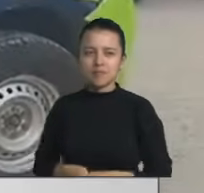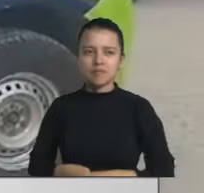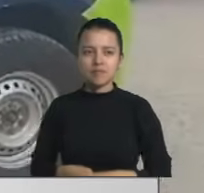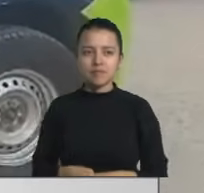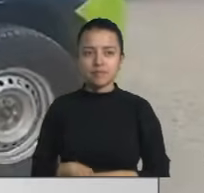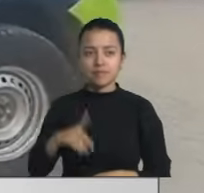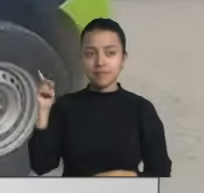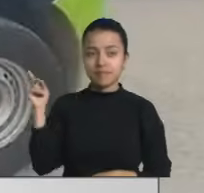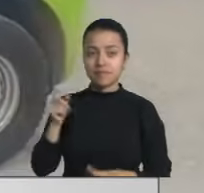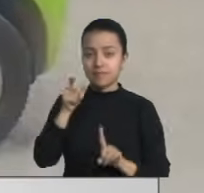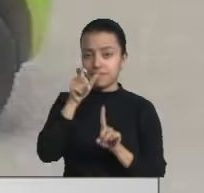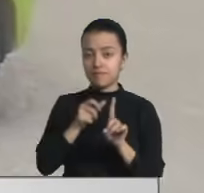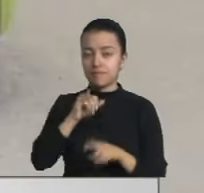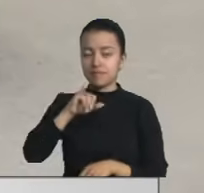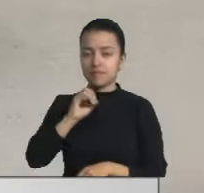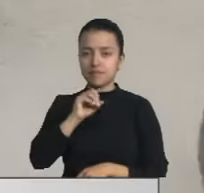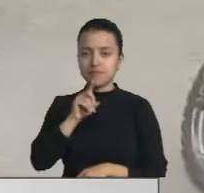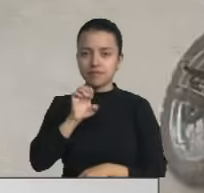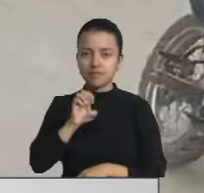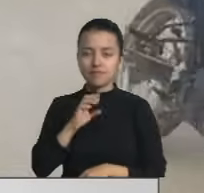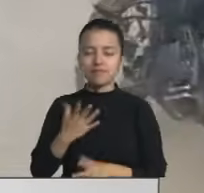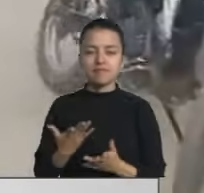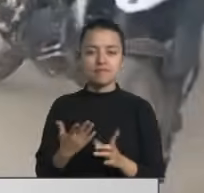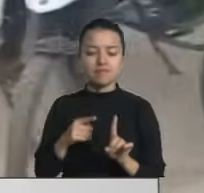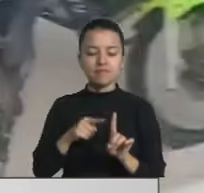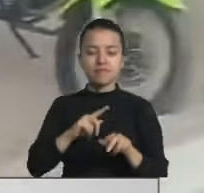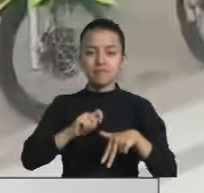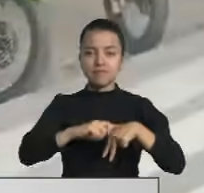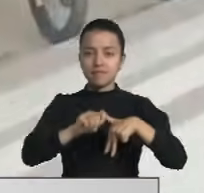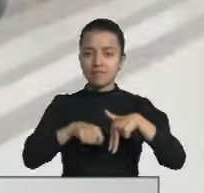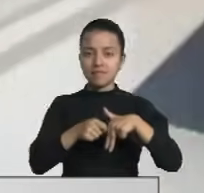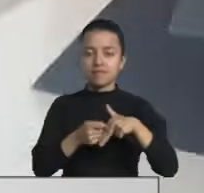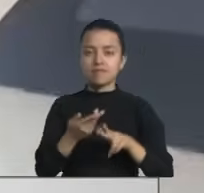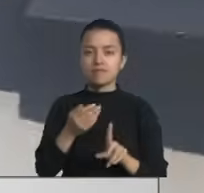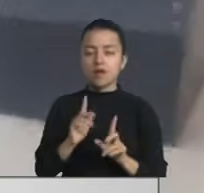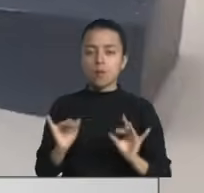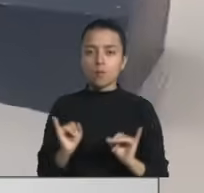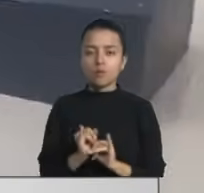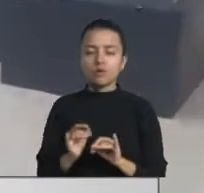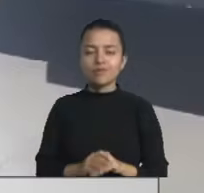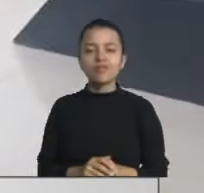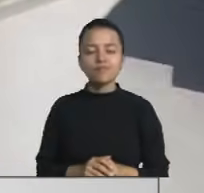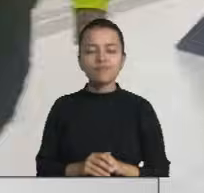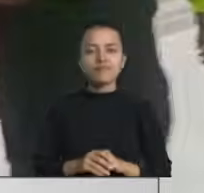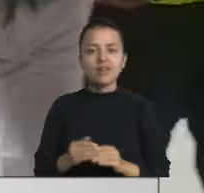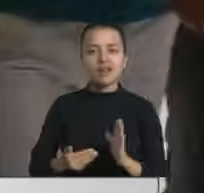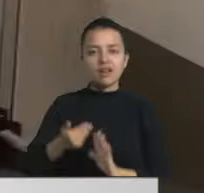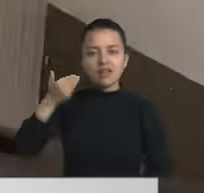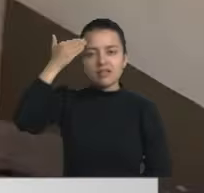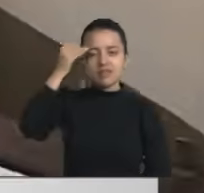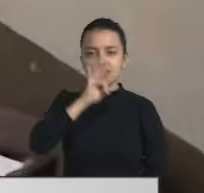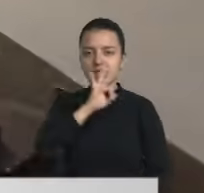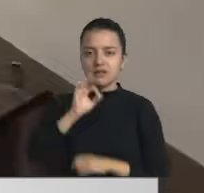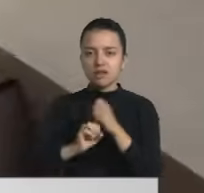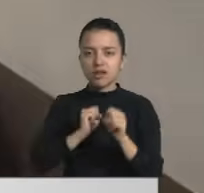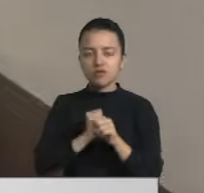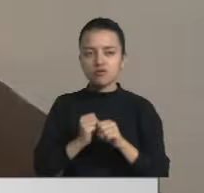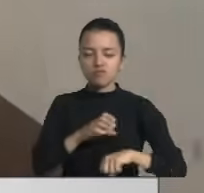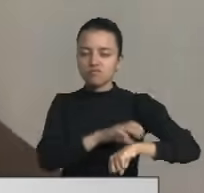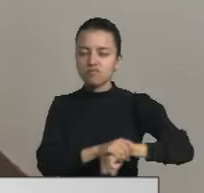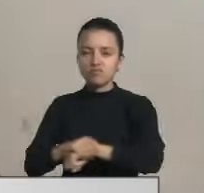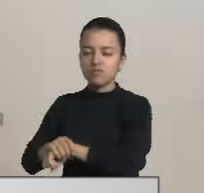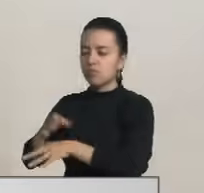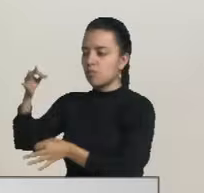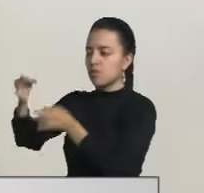José David García Arias, de 32 años de edad, conocido con el alias de El Flaco, fue detenido mediante una orden judicial emanada por el